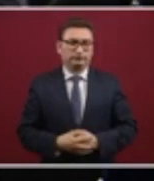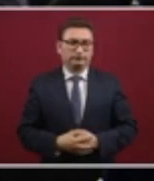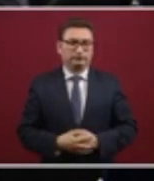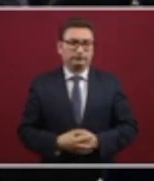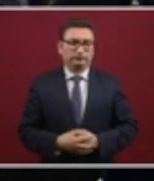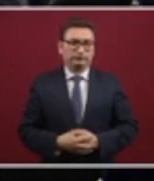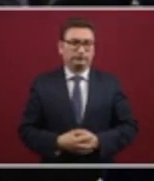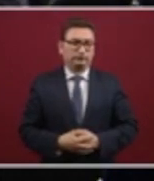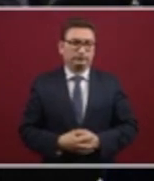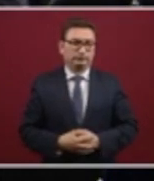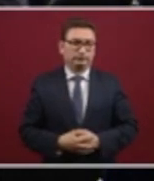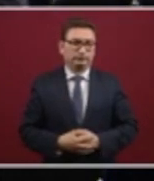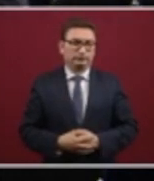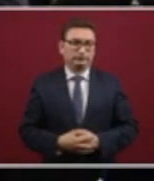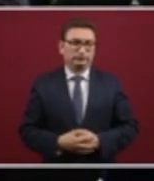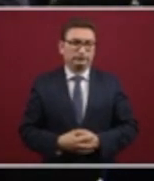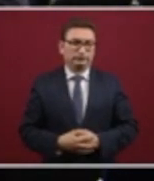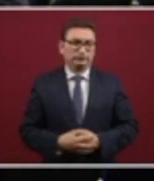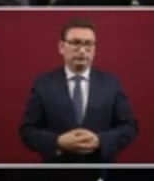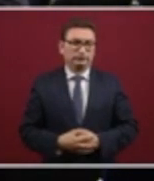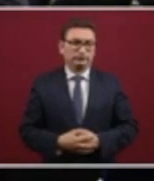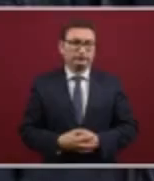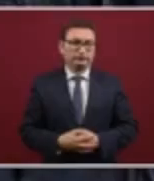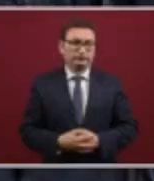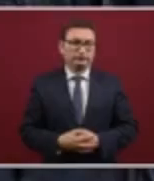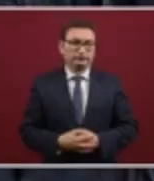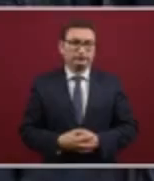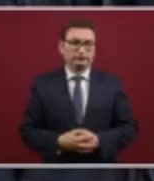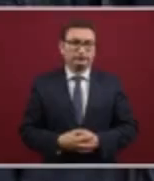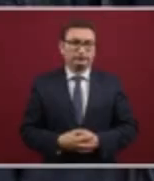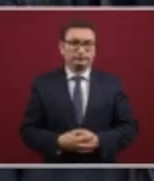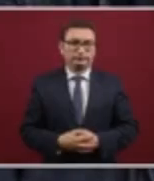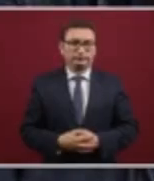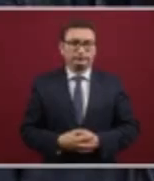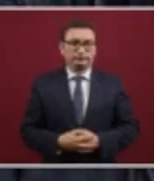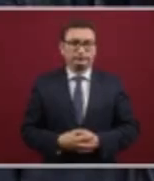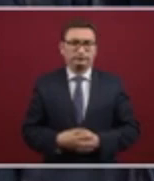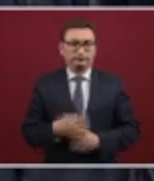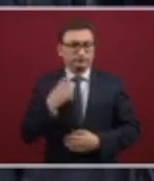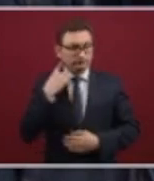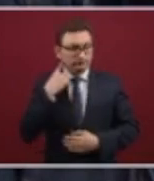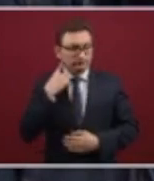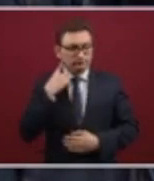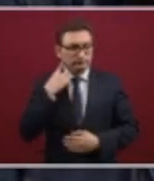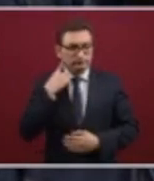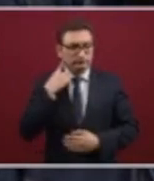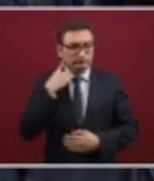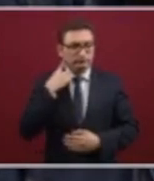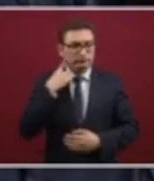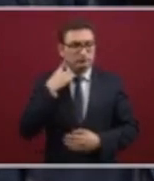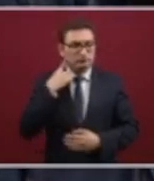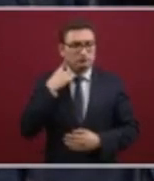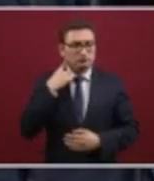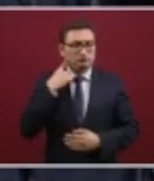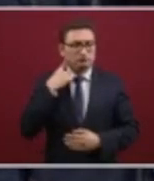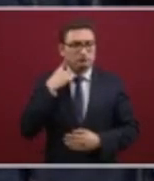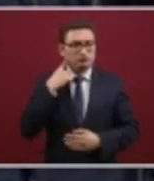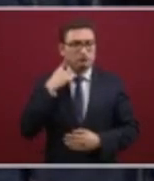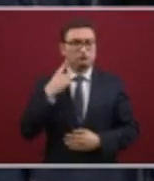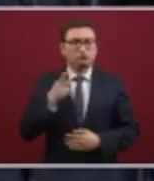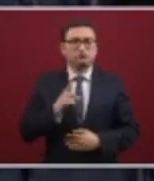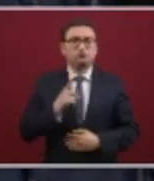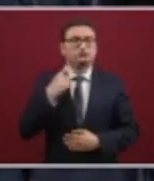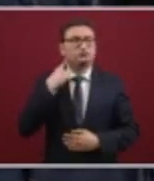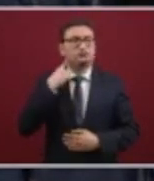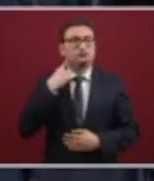que aquí se ha ventilado de que reciben periodistas moches, dinero, pero realmente aquí ninguno es